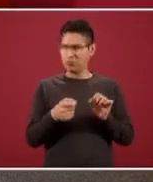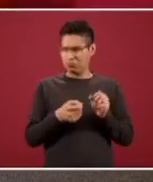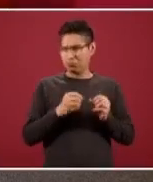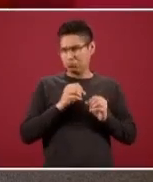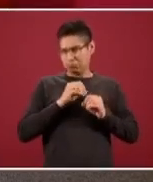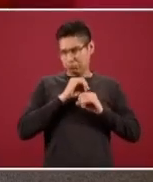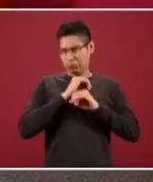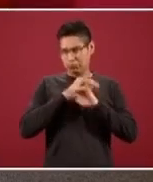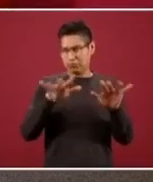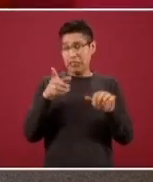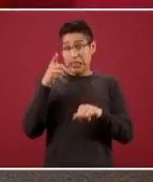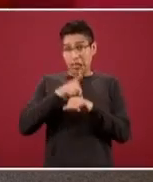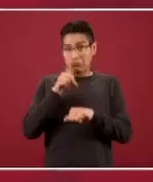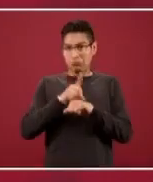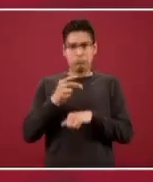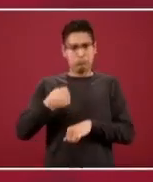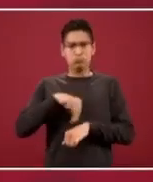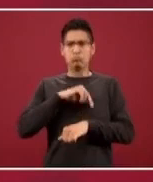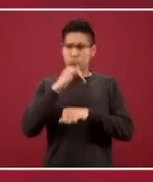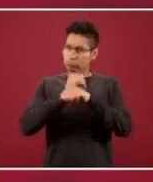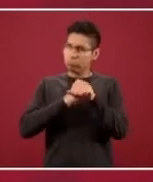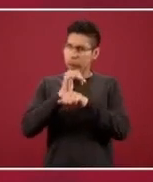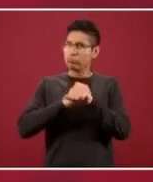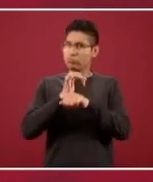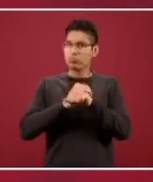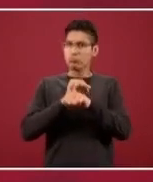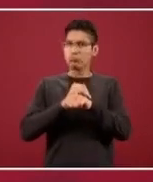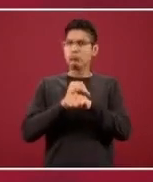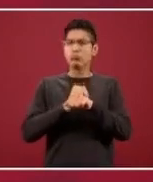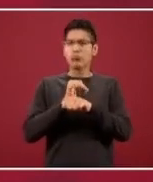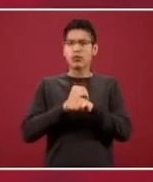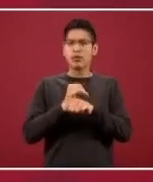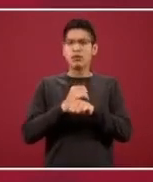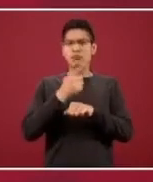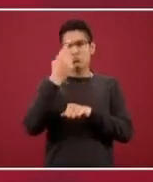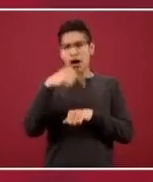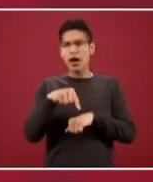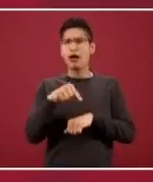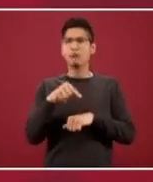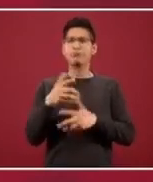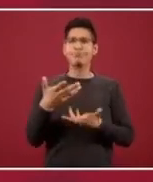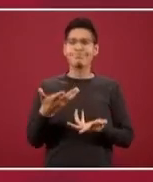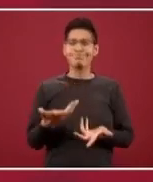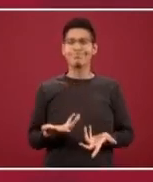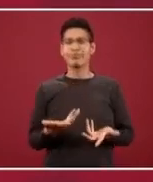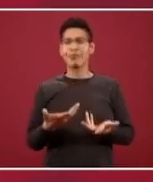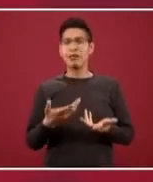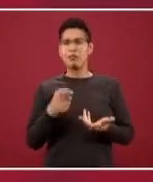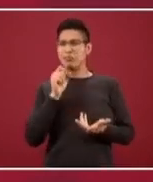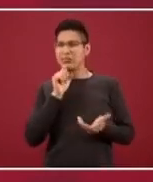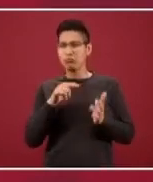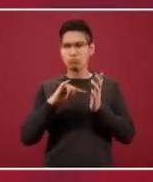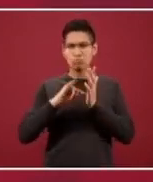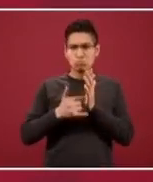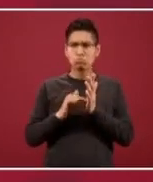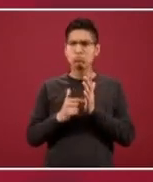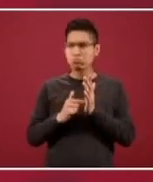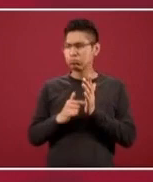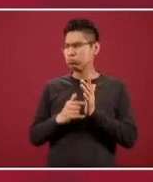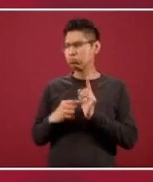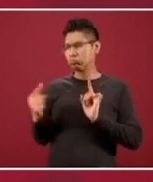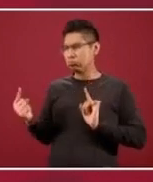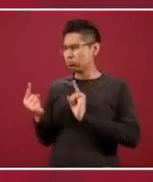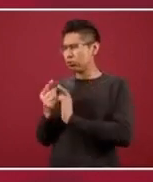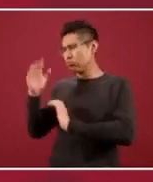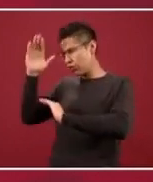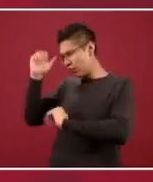forma diaria, se va dando seguimiento y vamos estableciendo a partir de los horarios con los que tenemos nuestros reportes